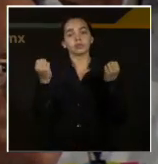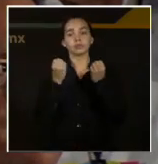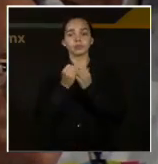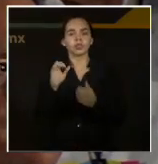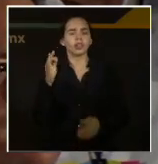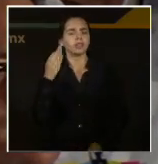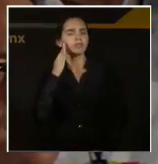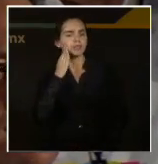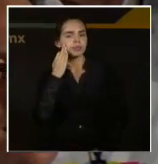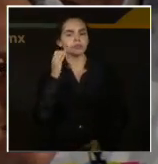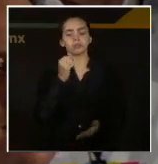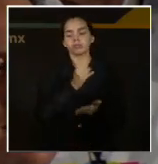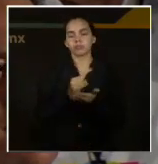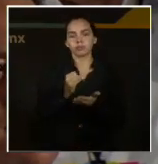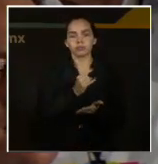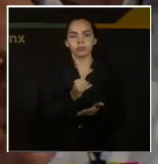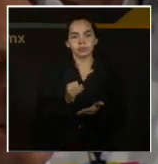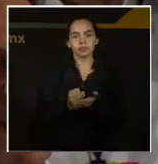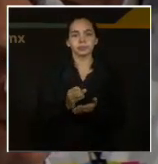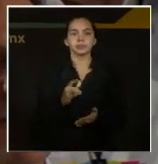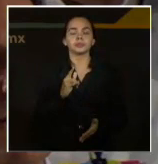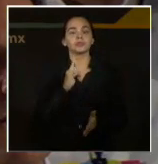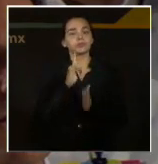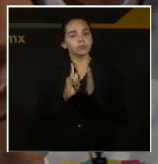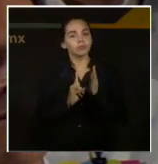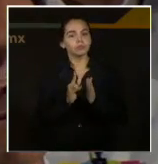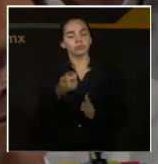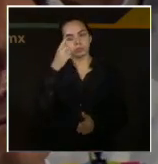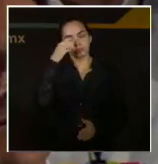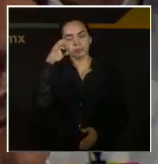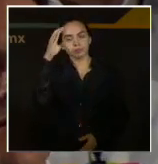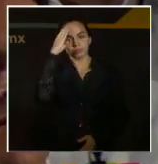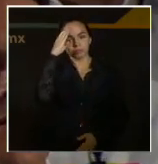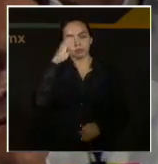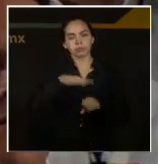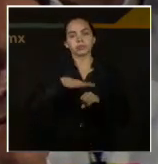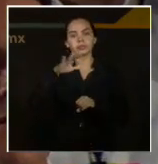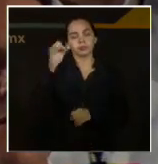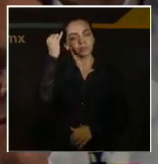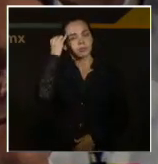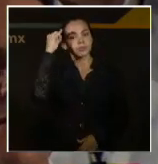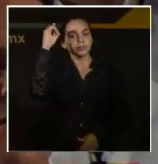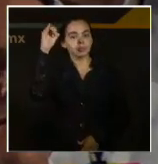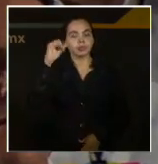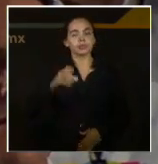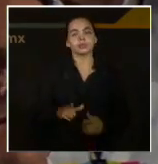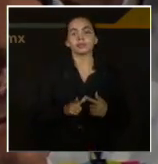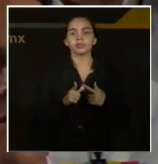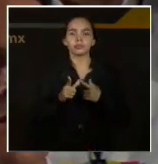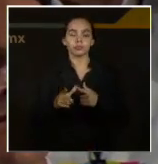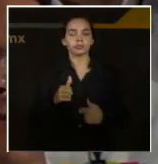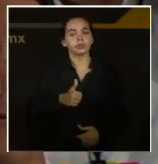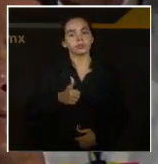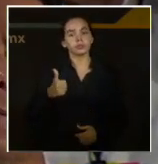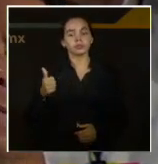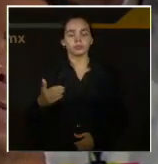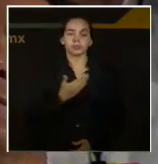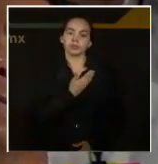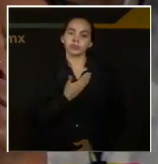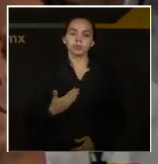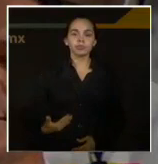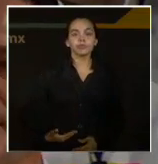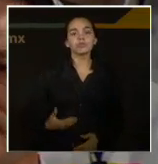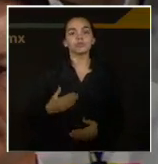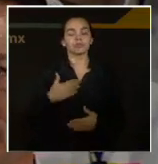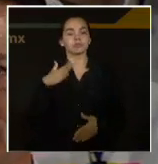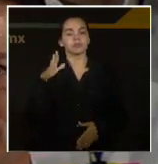redes sociales por el interés de conocer más sobre las ideas y proyectos que impulsaron cada aspirante en caso de